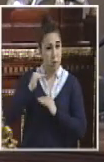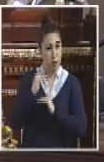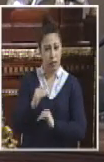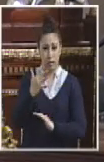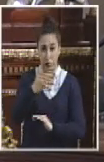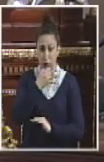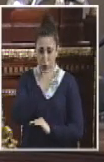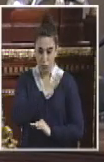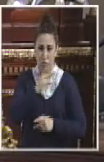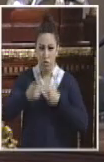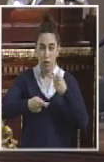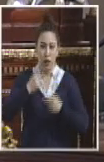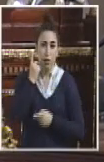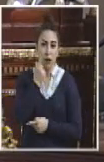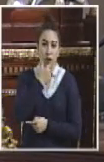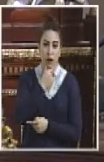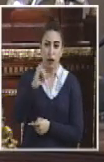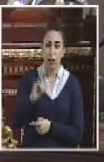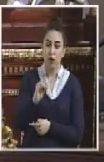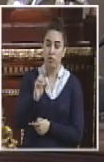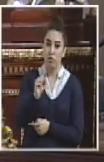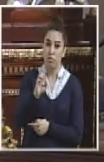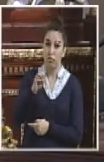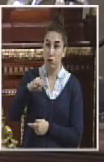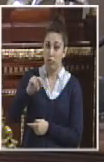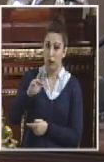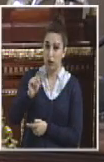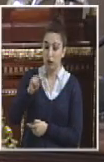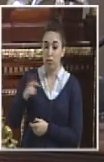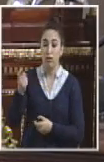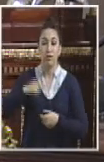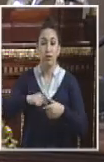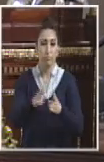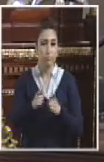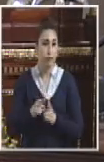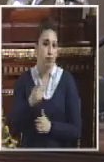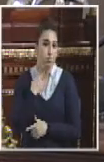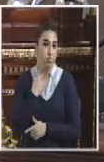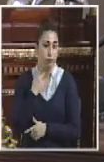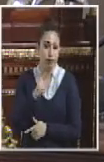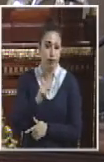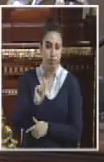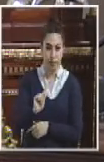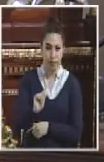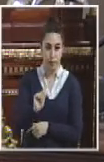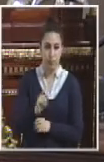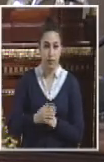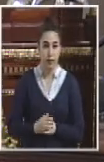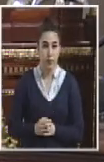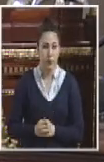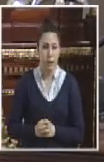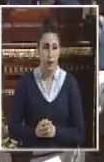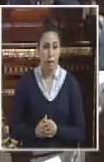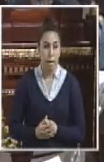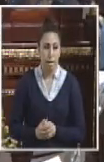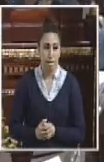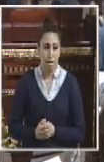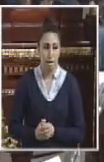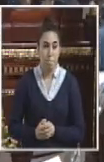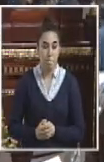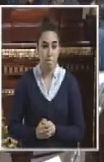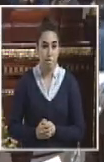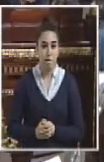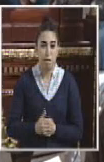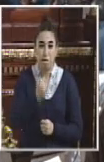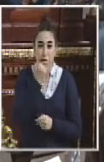diputado José de Jesús Martín del Campo Castañeda, integrante del Grupo Parlamentario del Partido del Trabajo, hasta por 5 minutos.